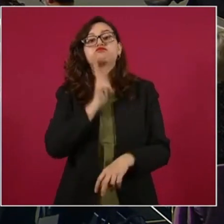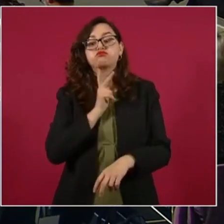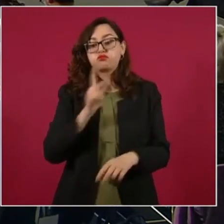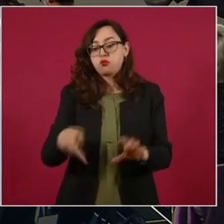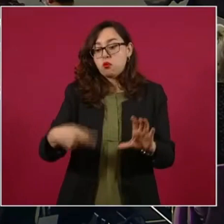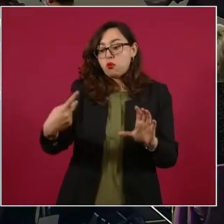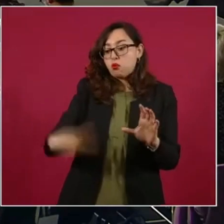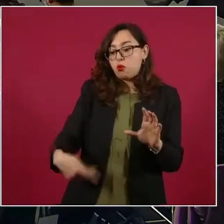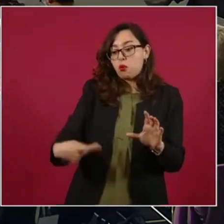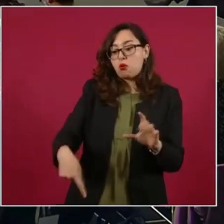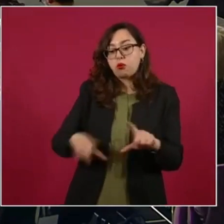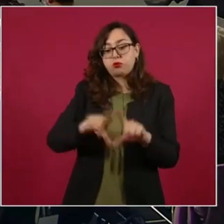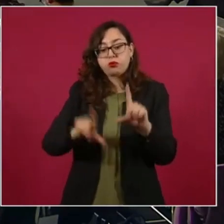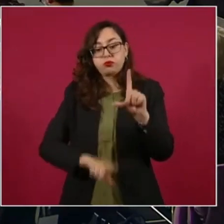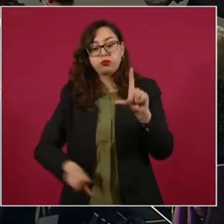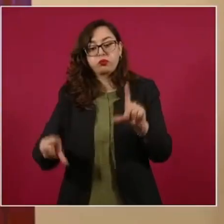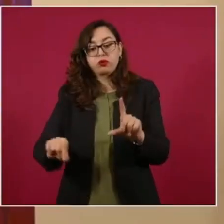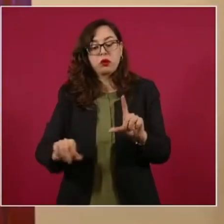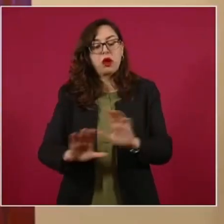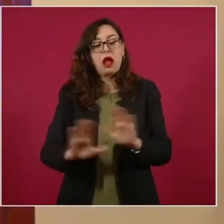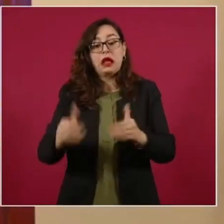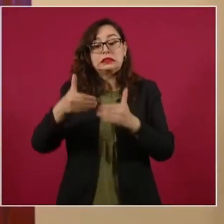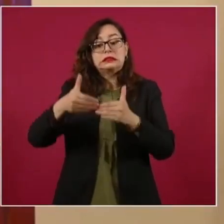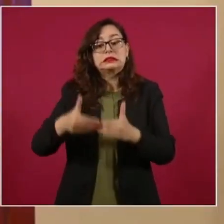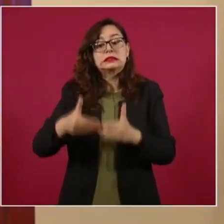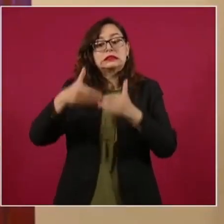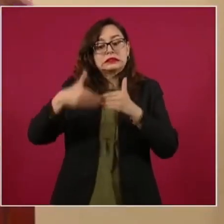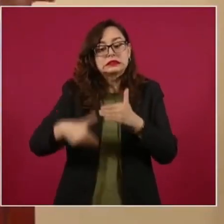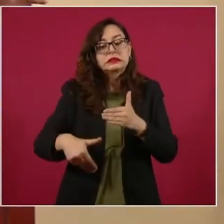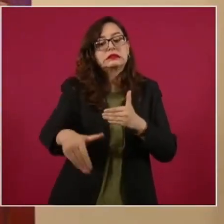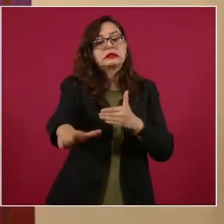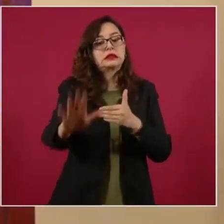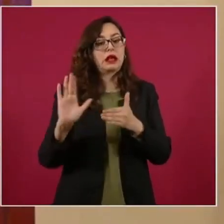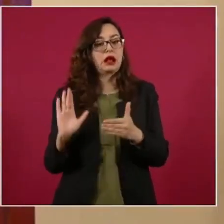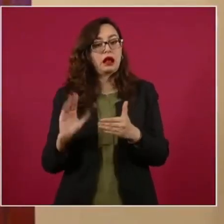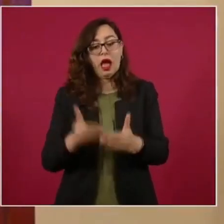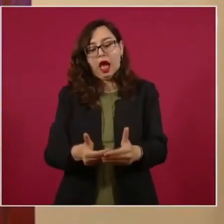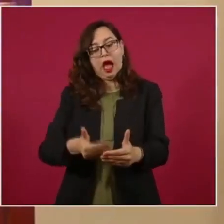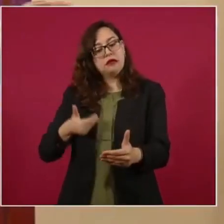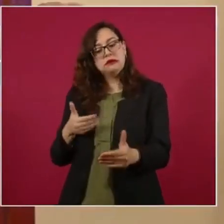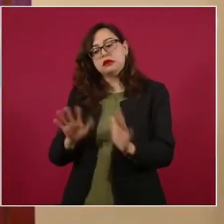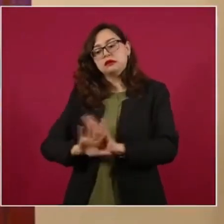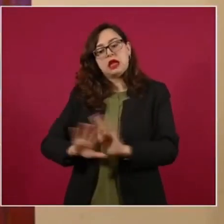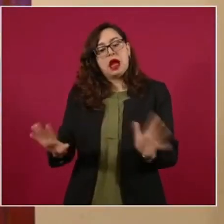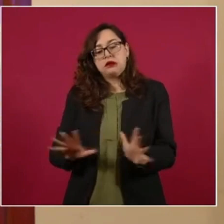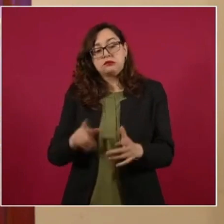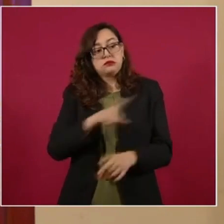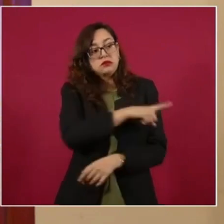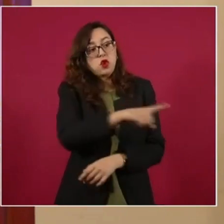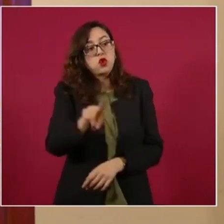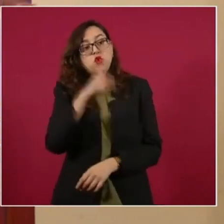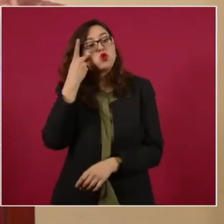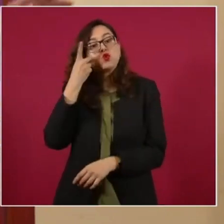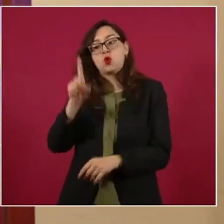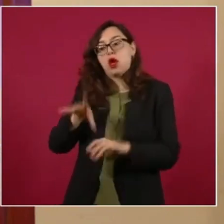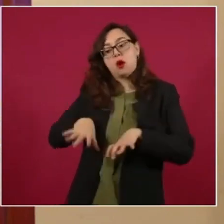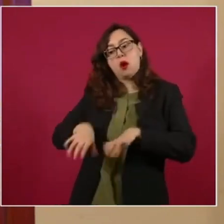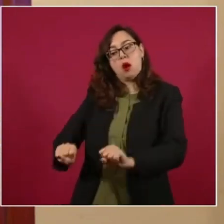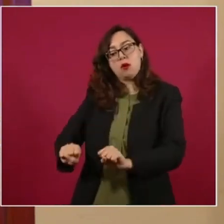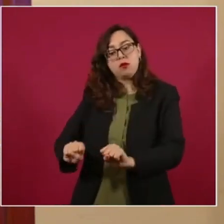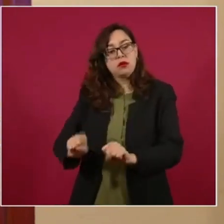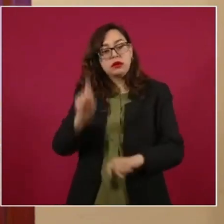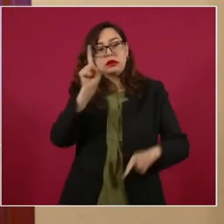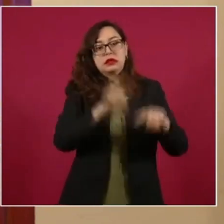no tendrá efecto retroactivo. O sea, él ahí aclara de que eso ya no procede.